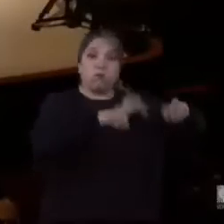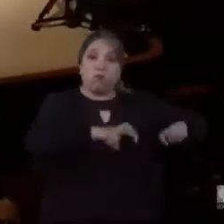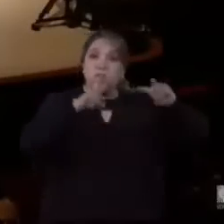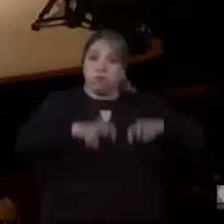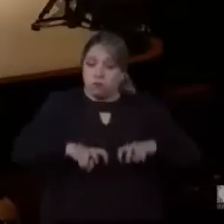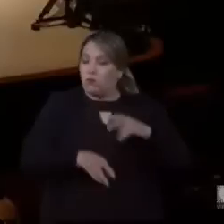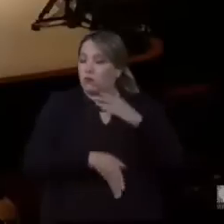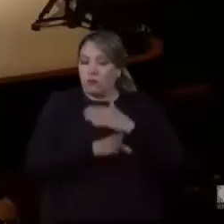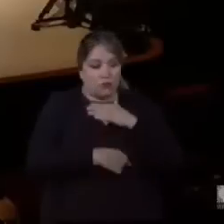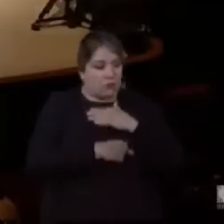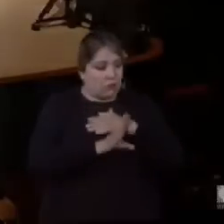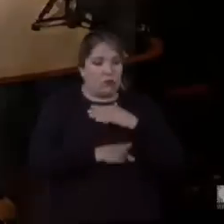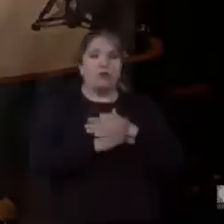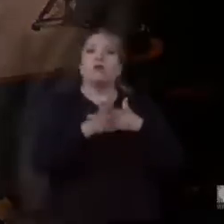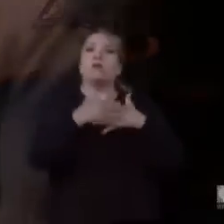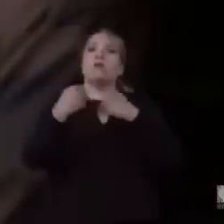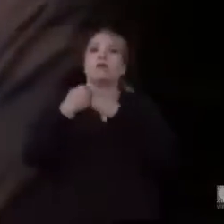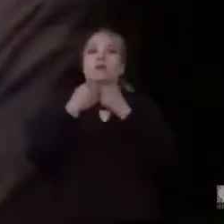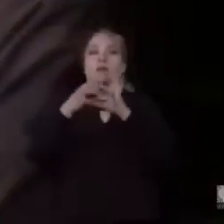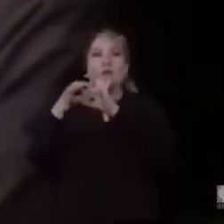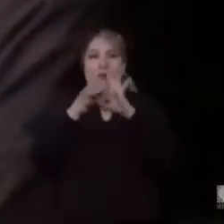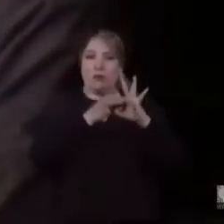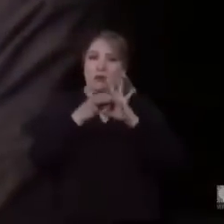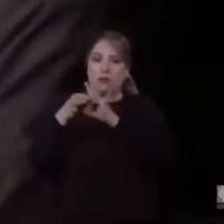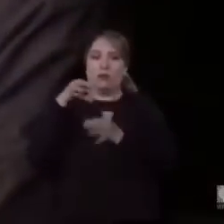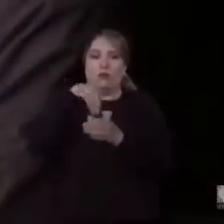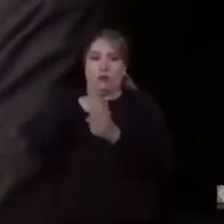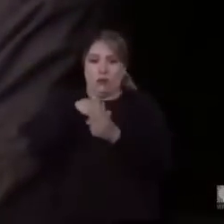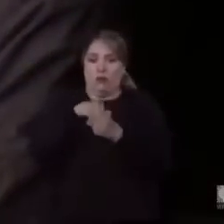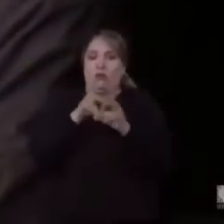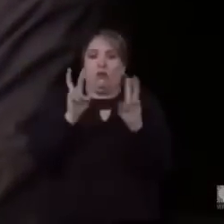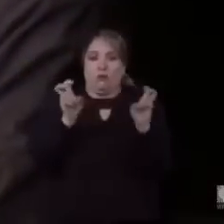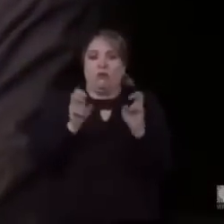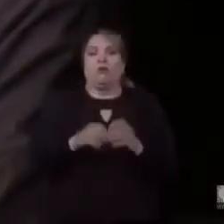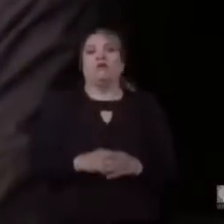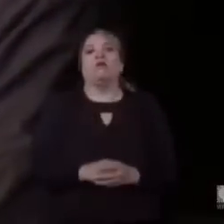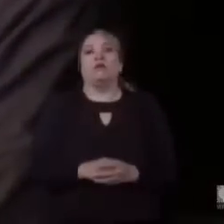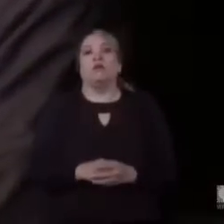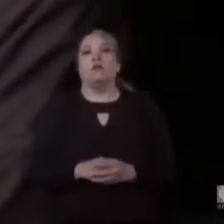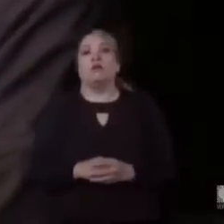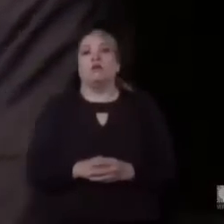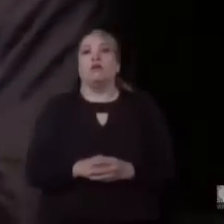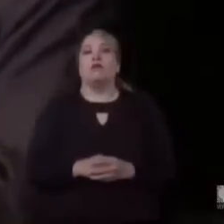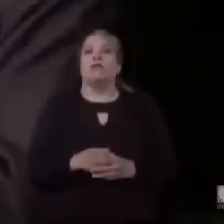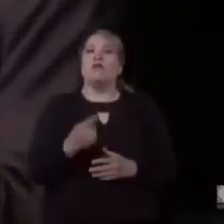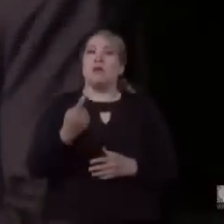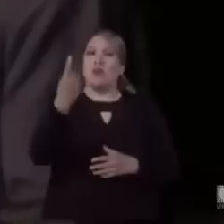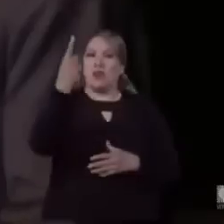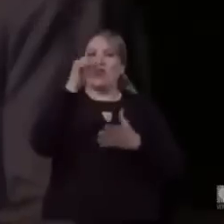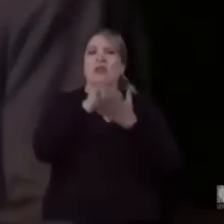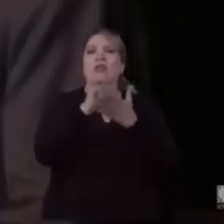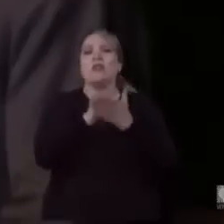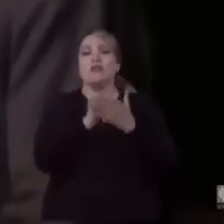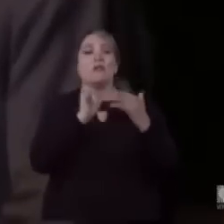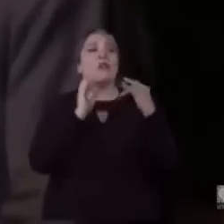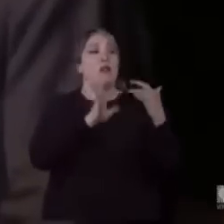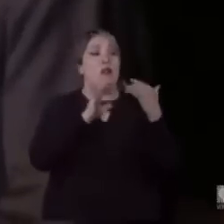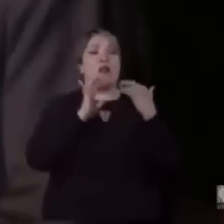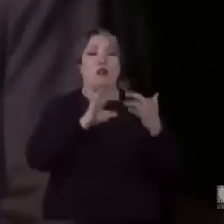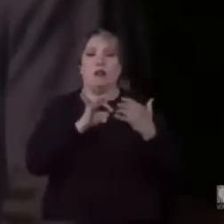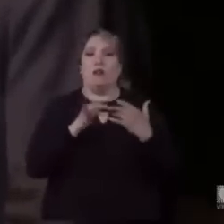el sistema de alianzas e intereses involucrados. Cambiar la política de